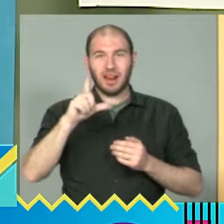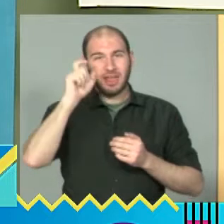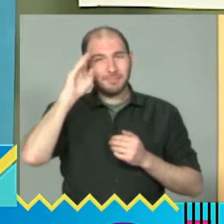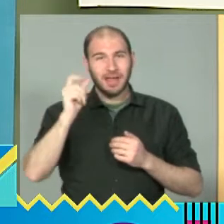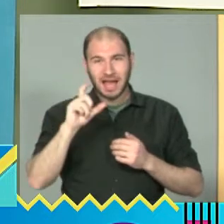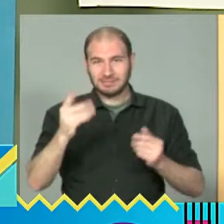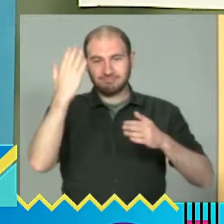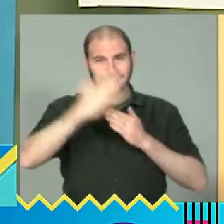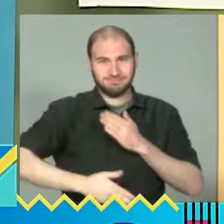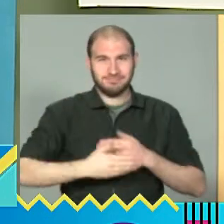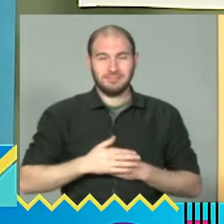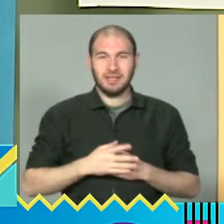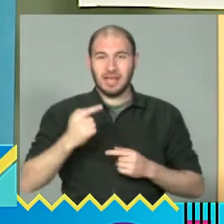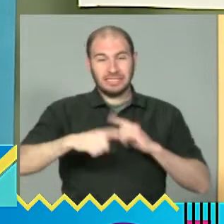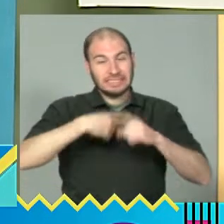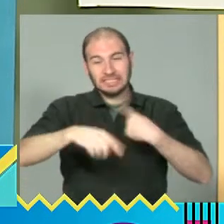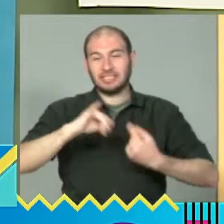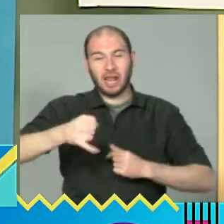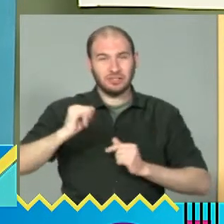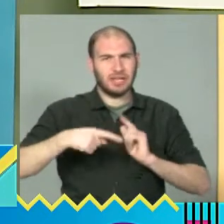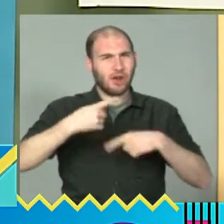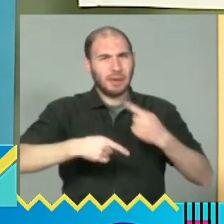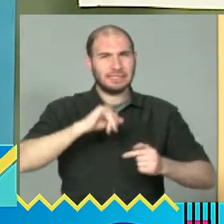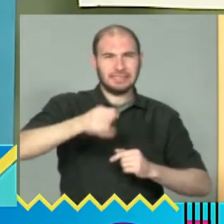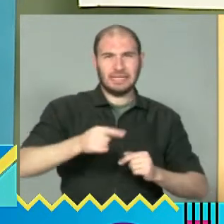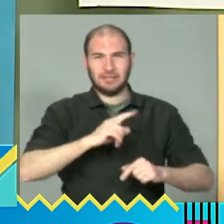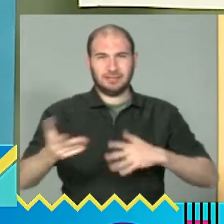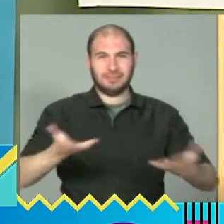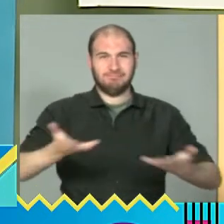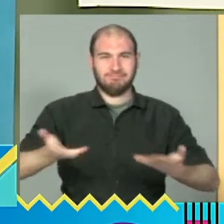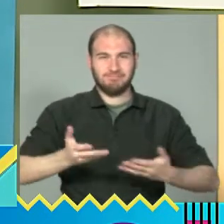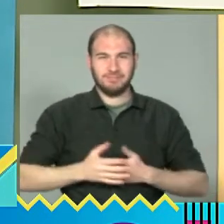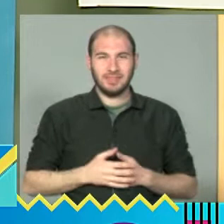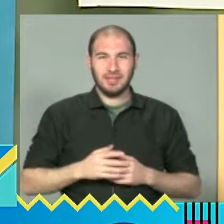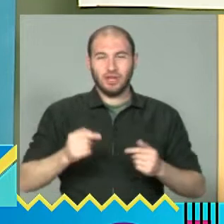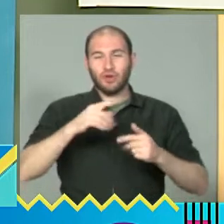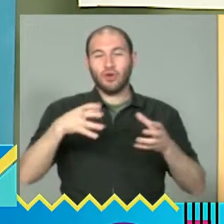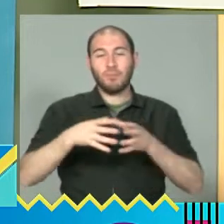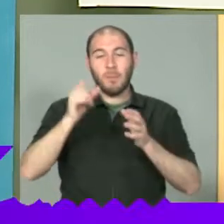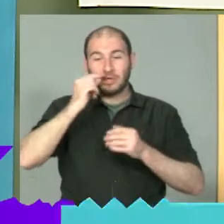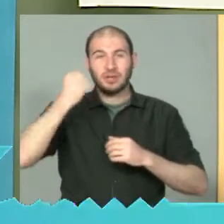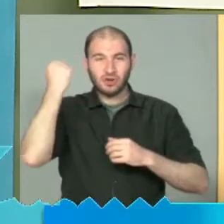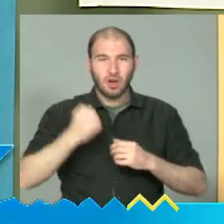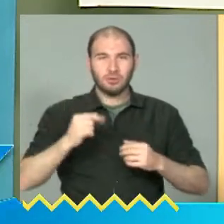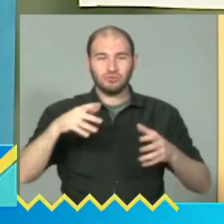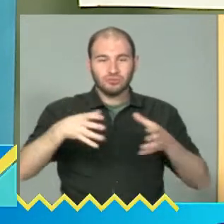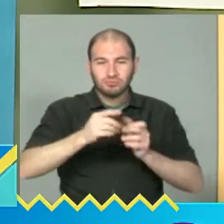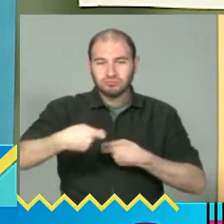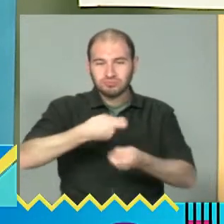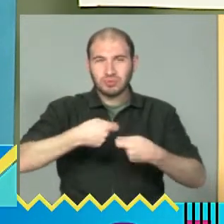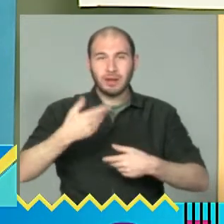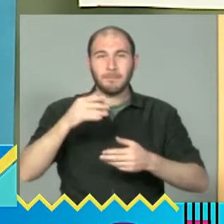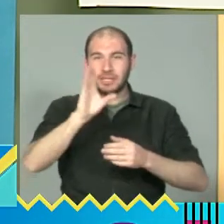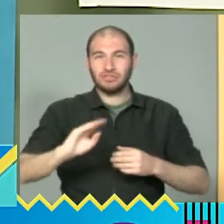Levax que se vencían. Había que renovarlos. ¿Se iban a renovar? ¿No se iban a renovar? Todo el arco político, económico, el mercado y la población